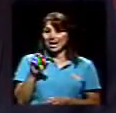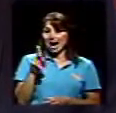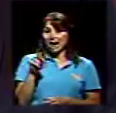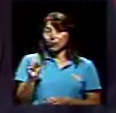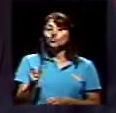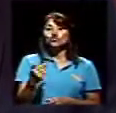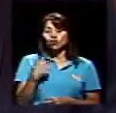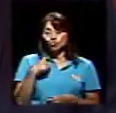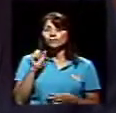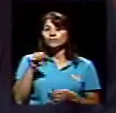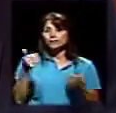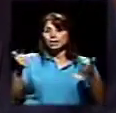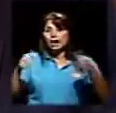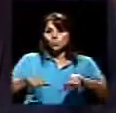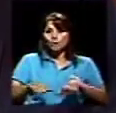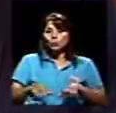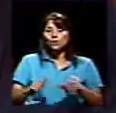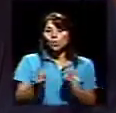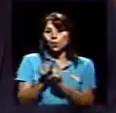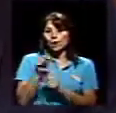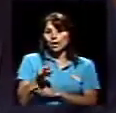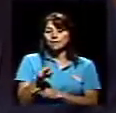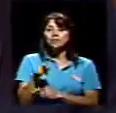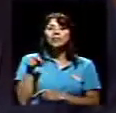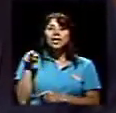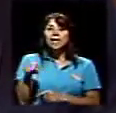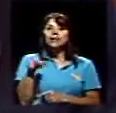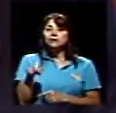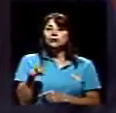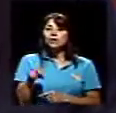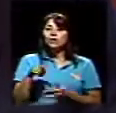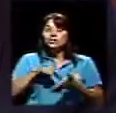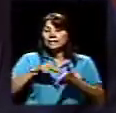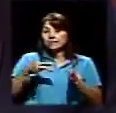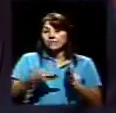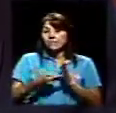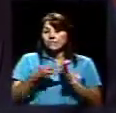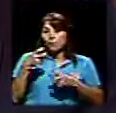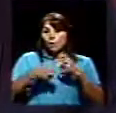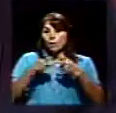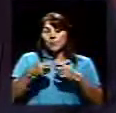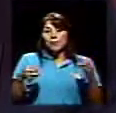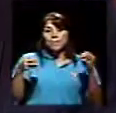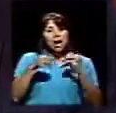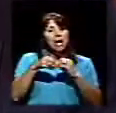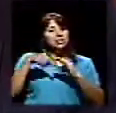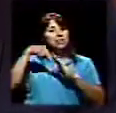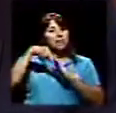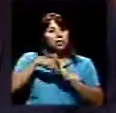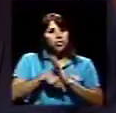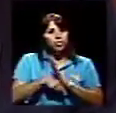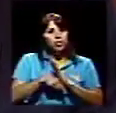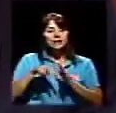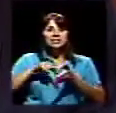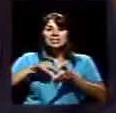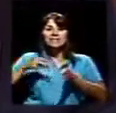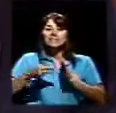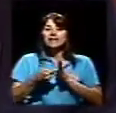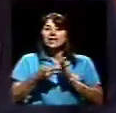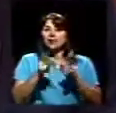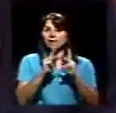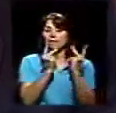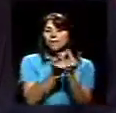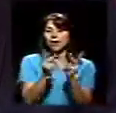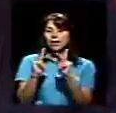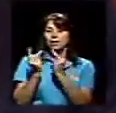Y eso plantea un problema más de fondo, y es el tema de qué punto los partidos siguen siendo